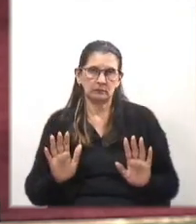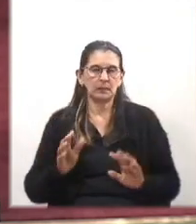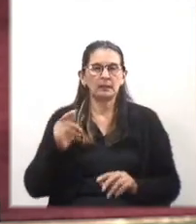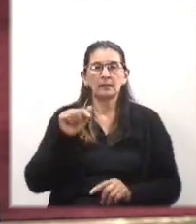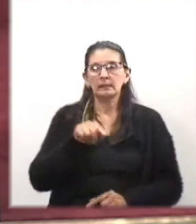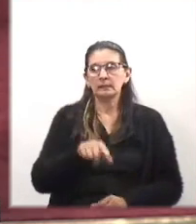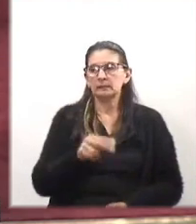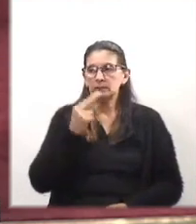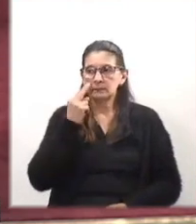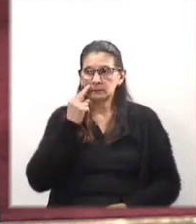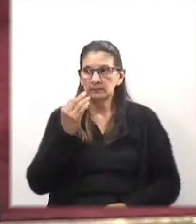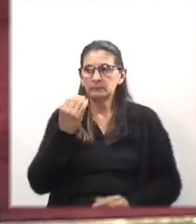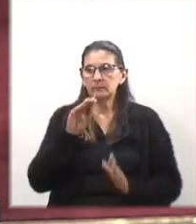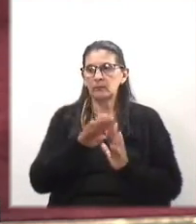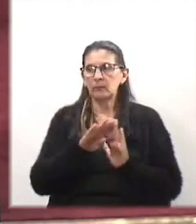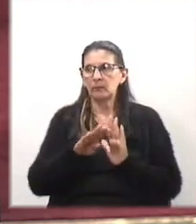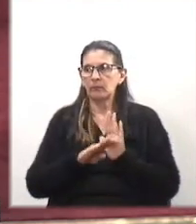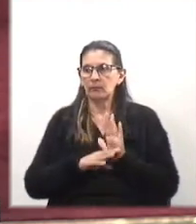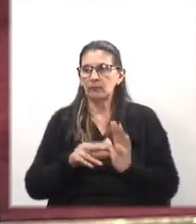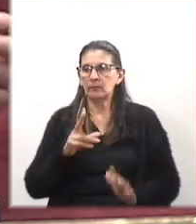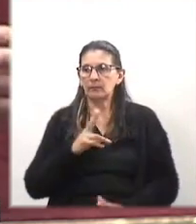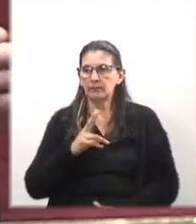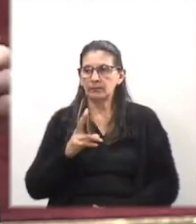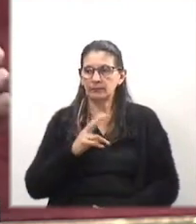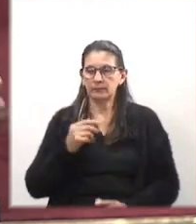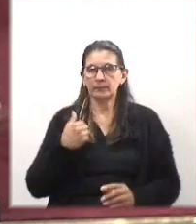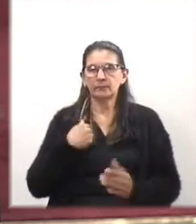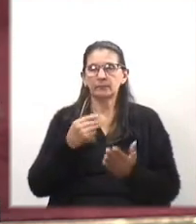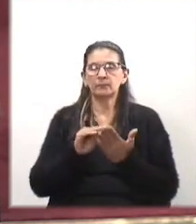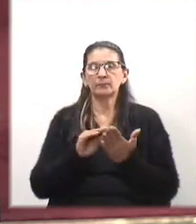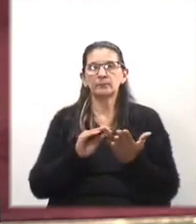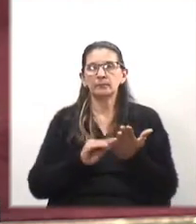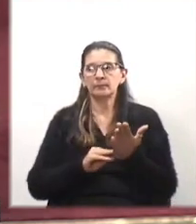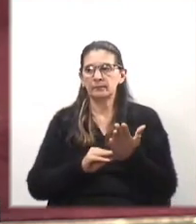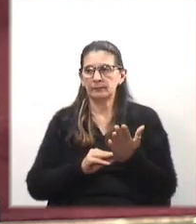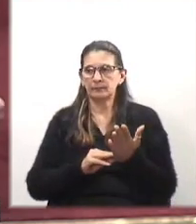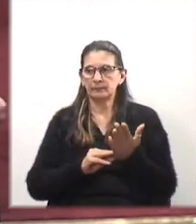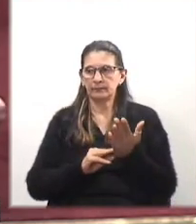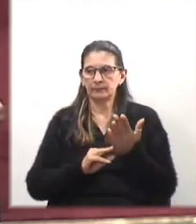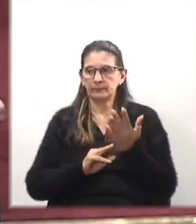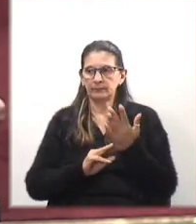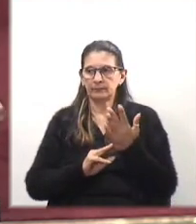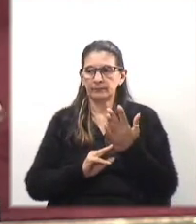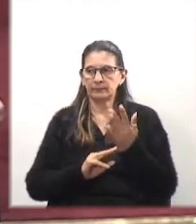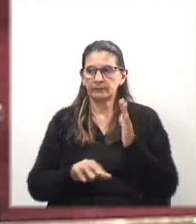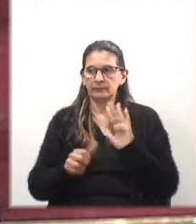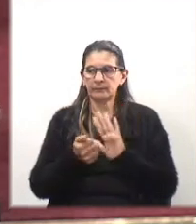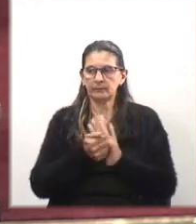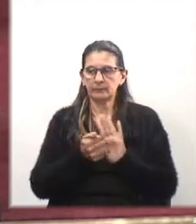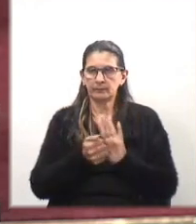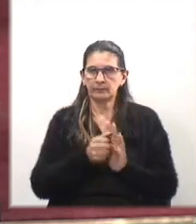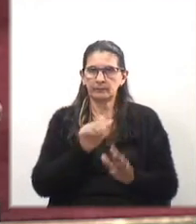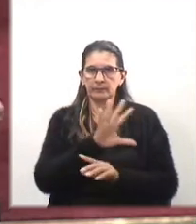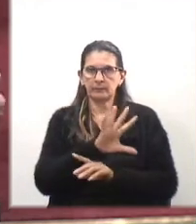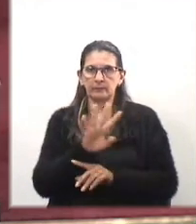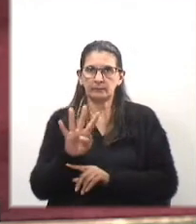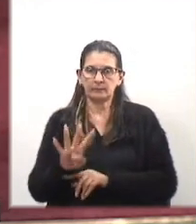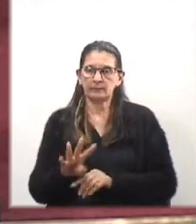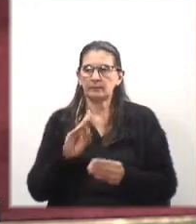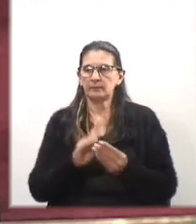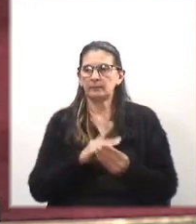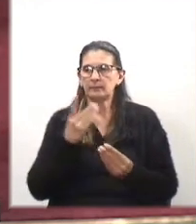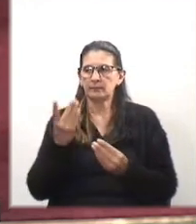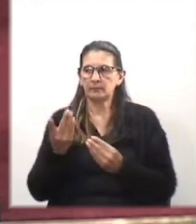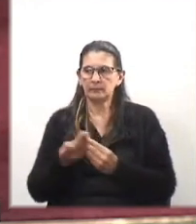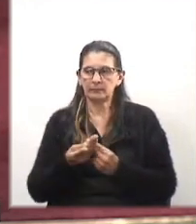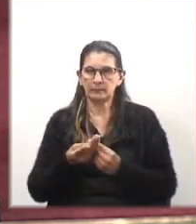En razones de orden particular, voy a detallar varias cosas. En el artículo 54 del